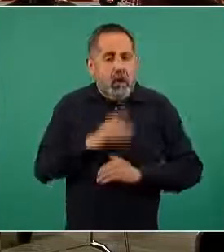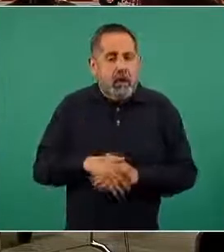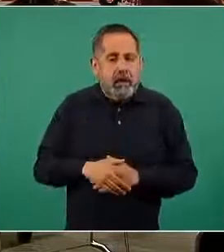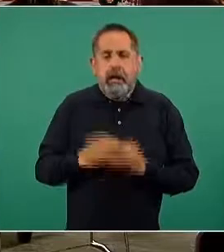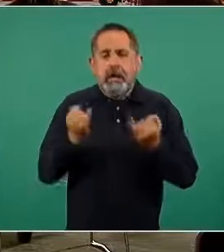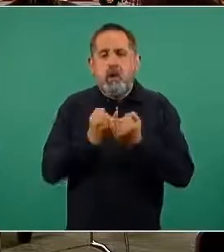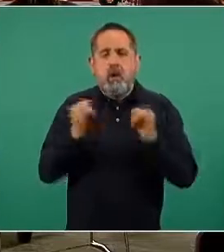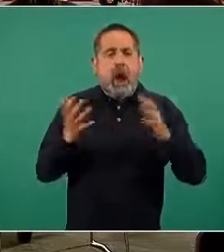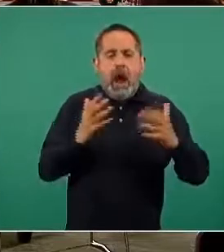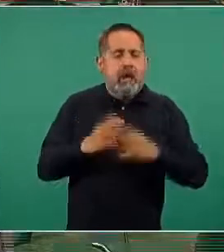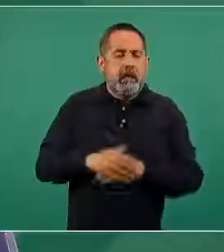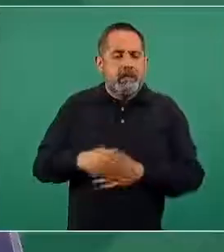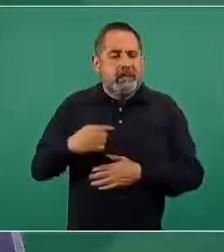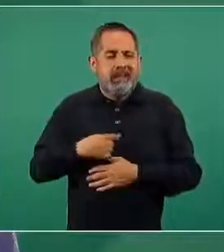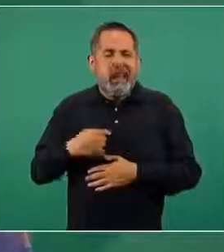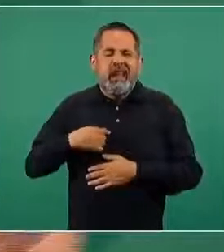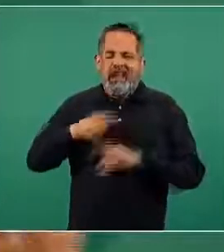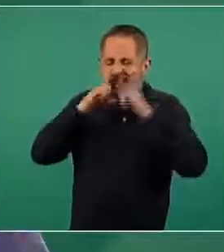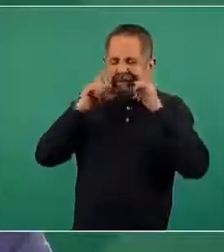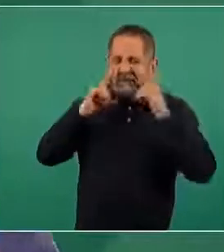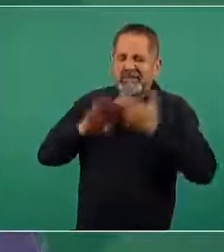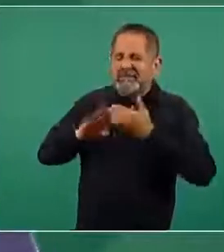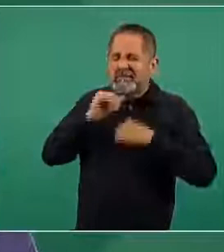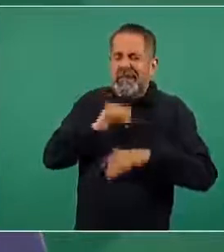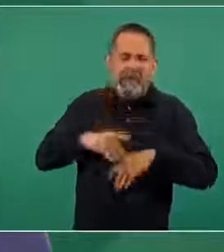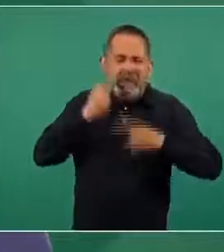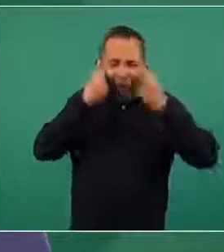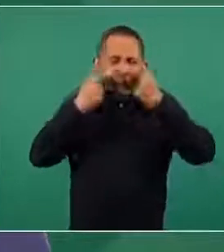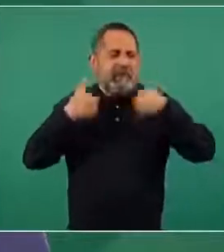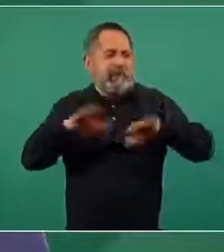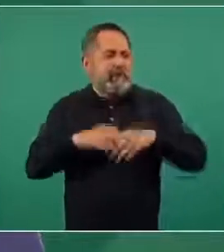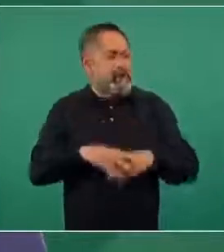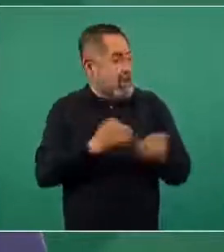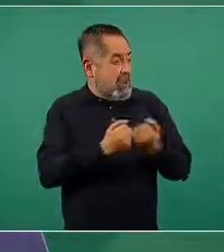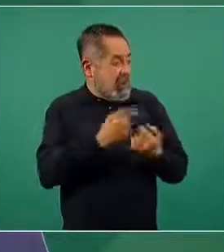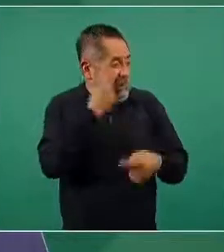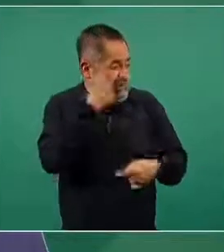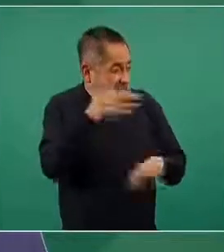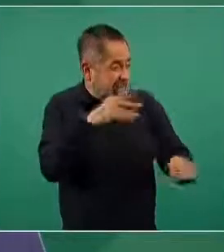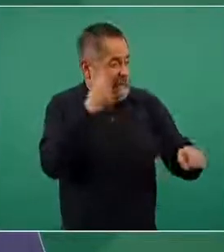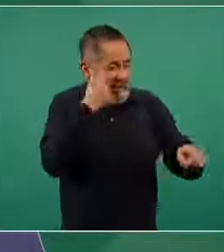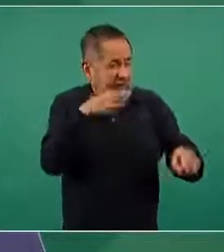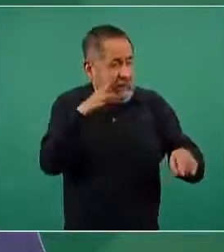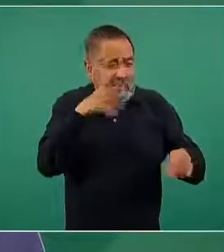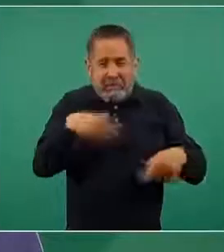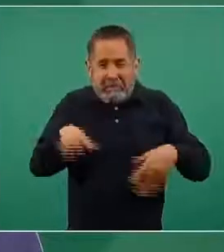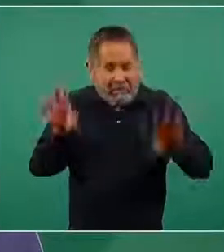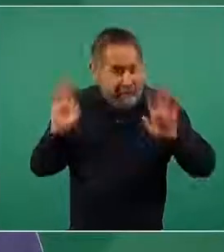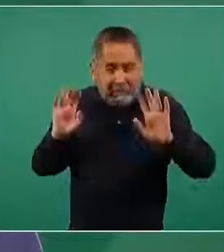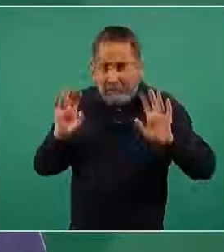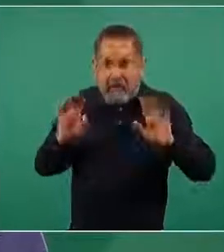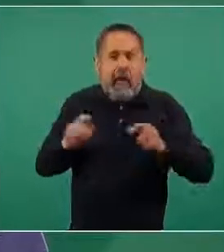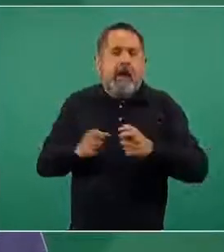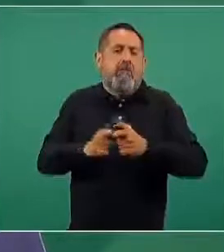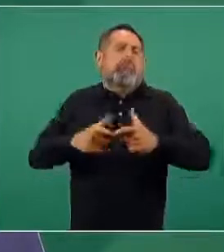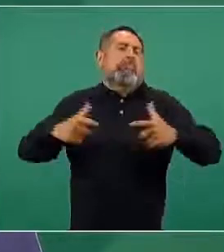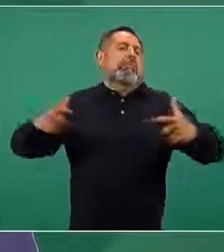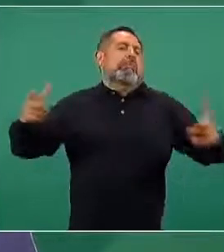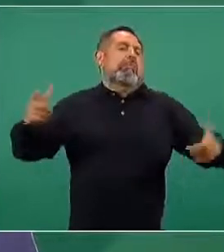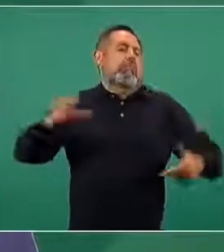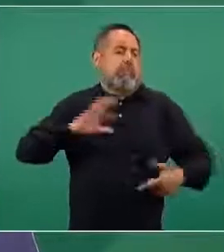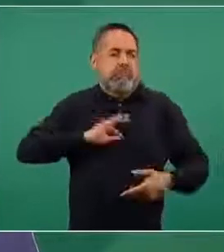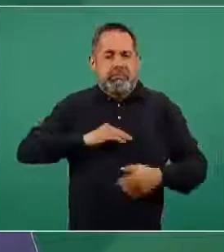análoga, si no se controla, es resultado de nuestra acción colectiva también. Y yo también